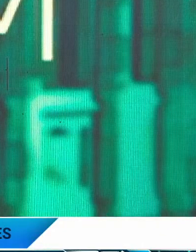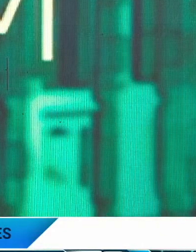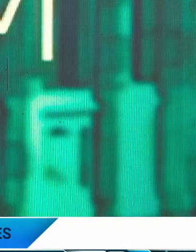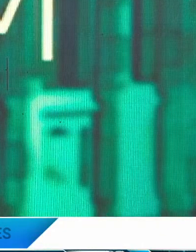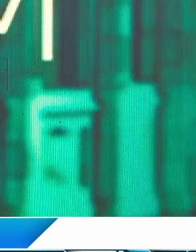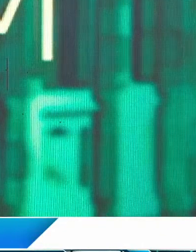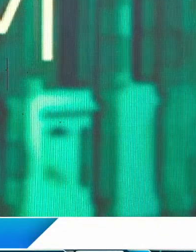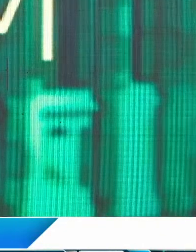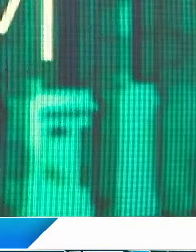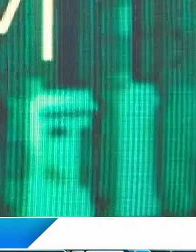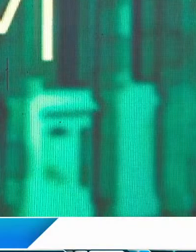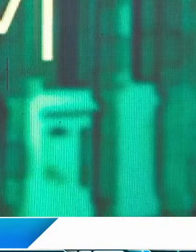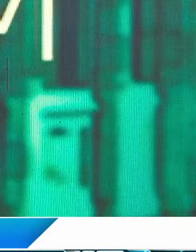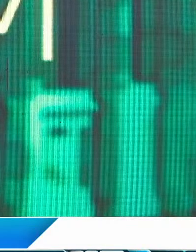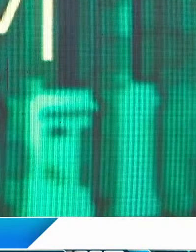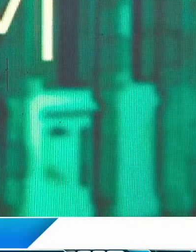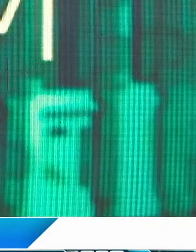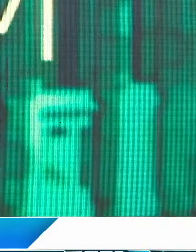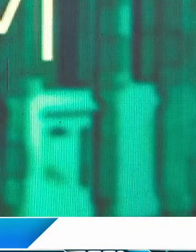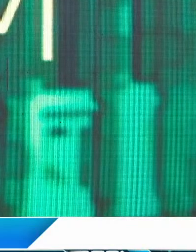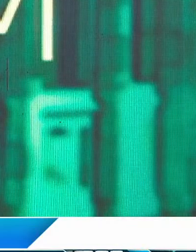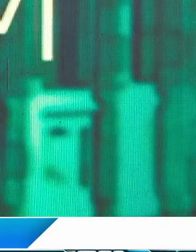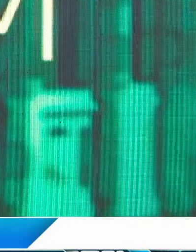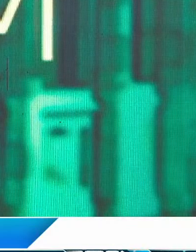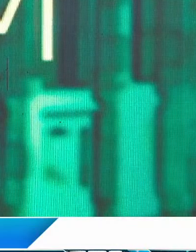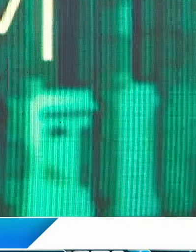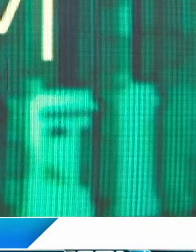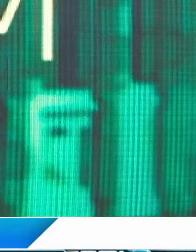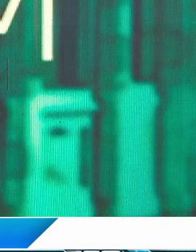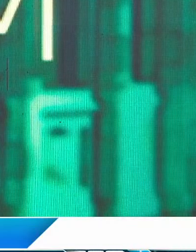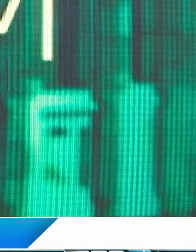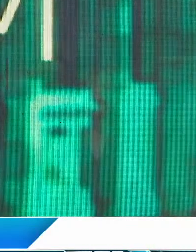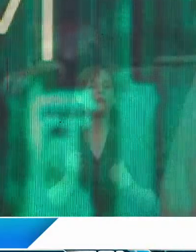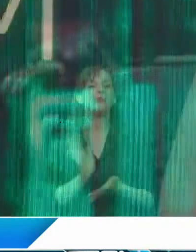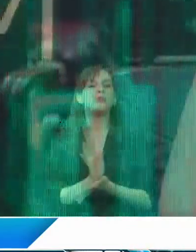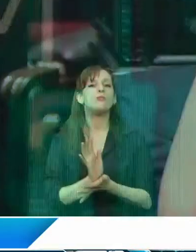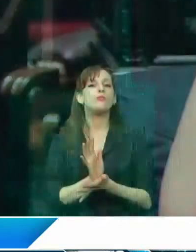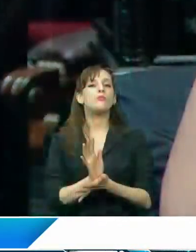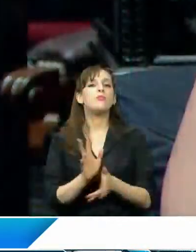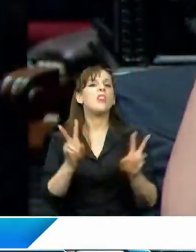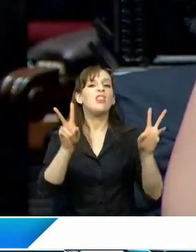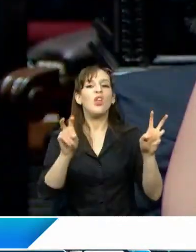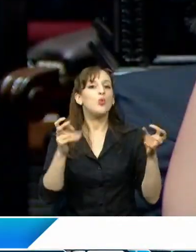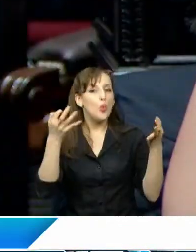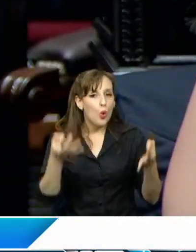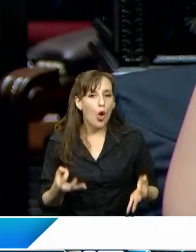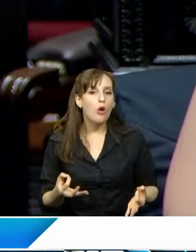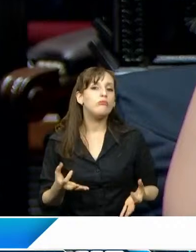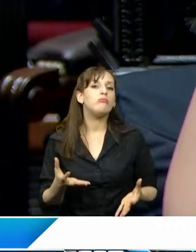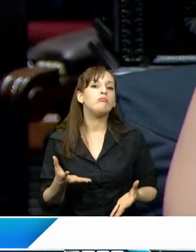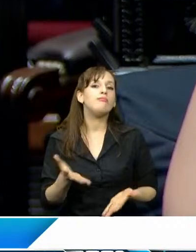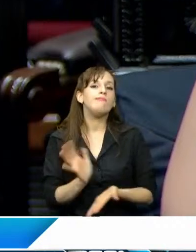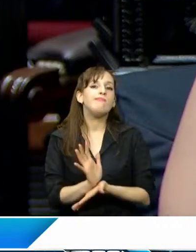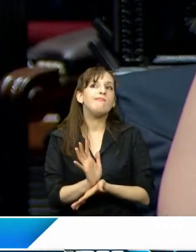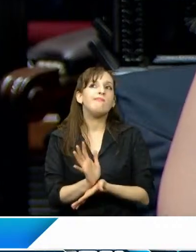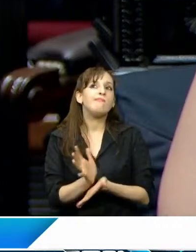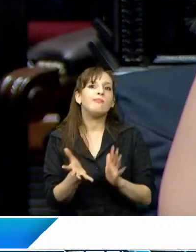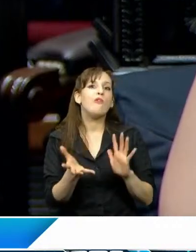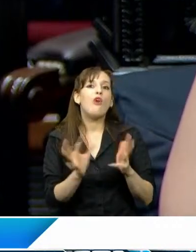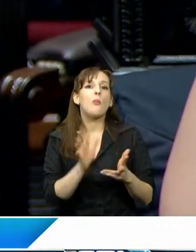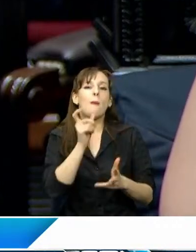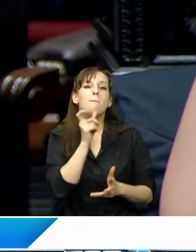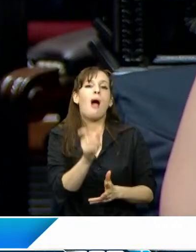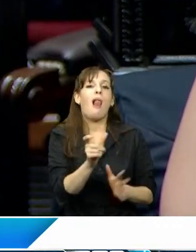a juicios en ausencia. A ver, ¿qué dice don Rodríguez? Entiendo que que por ser un término jurídico muchos